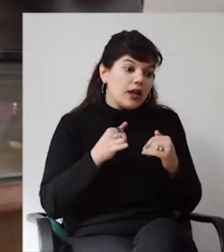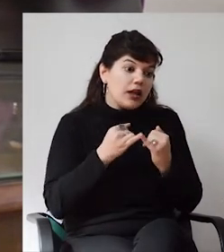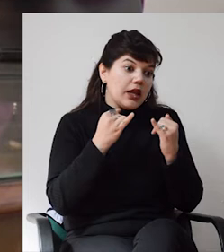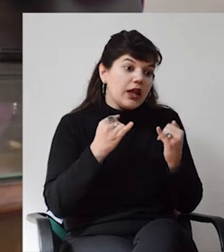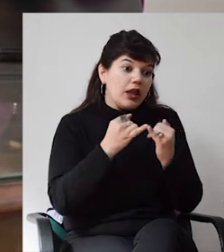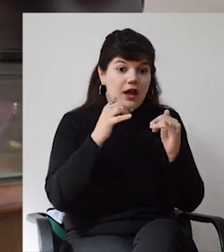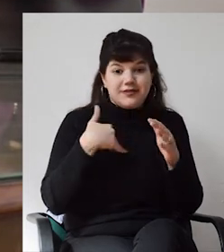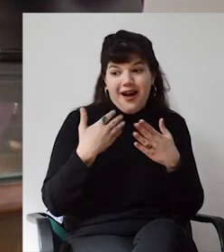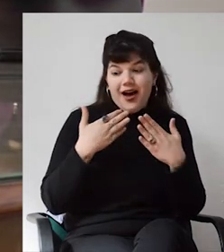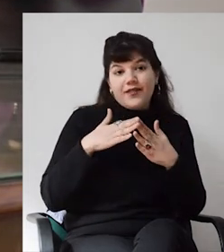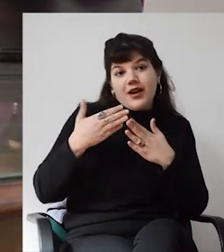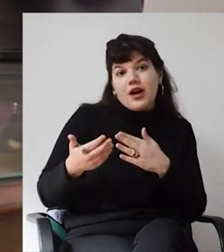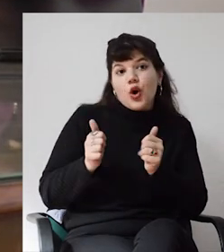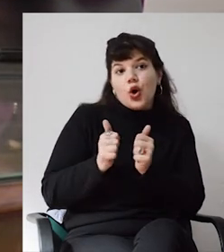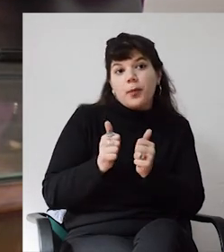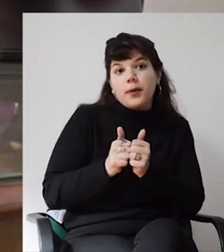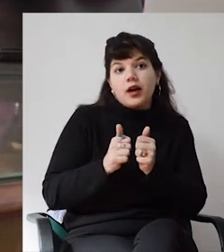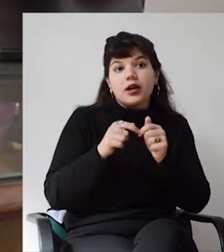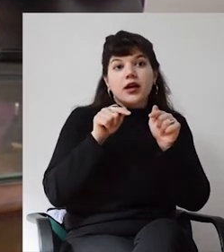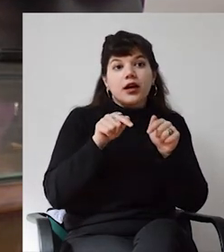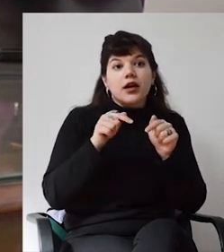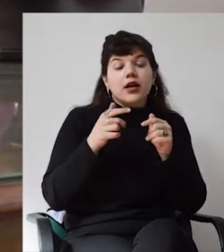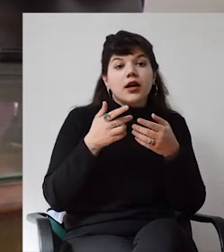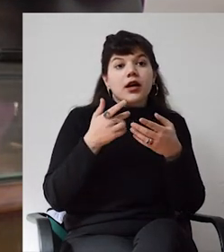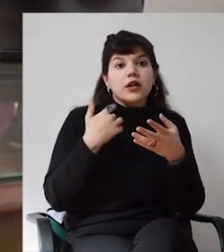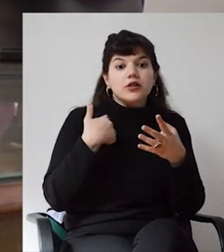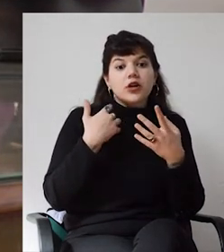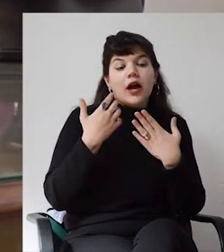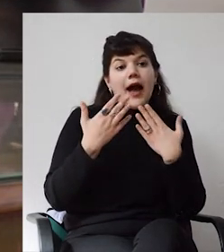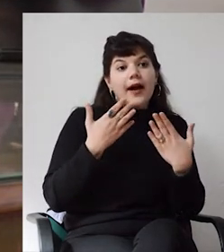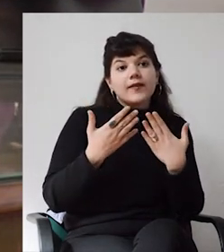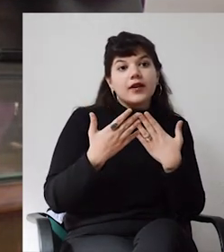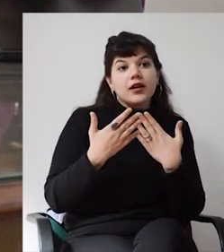hablábamos en estos días con Claudia, intercambiando respecto a esta mesa, que